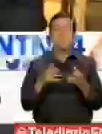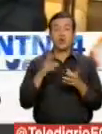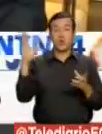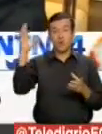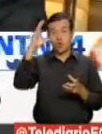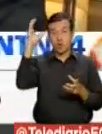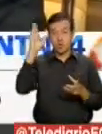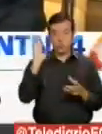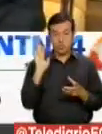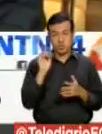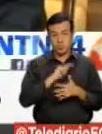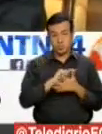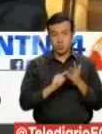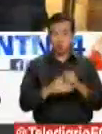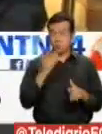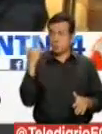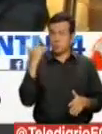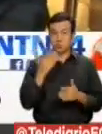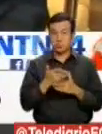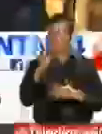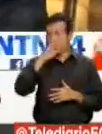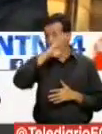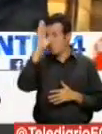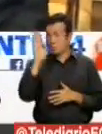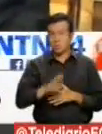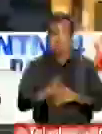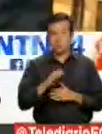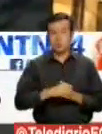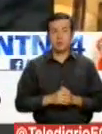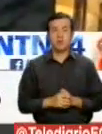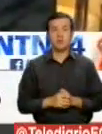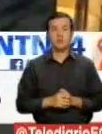Colombia? Nunca hablo de eso.